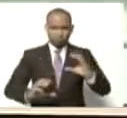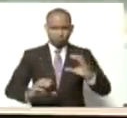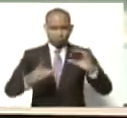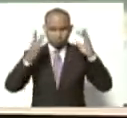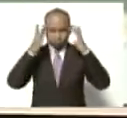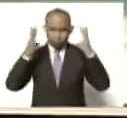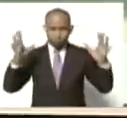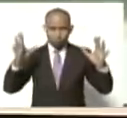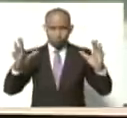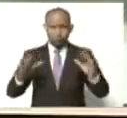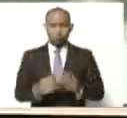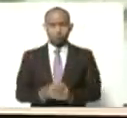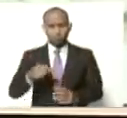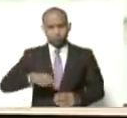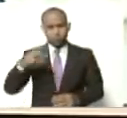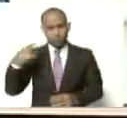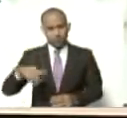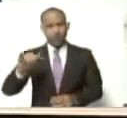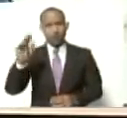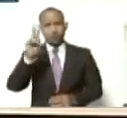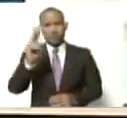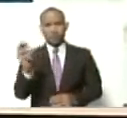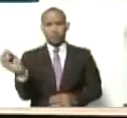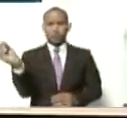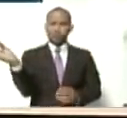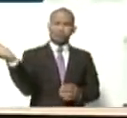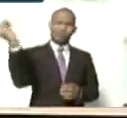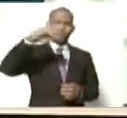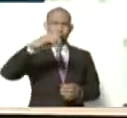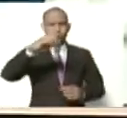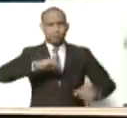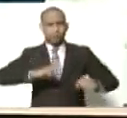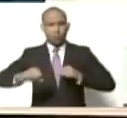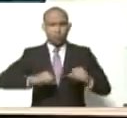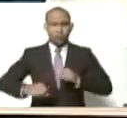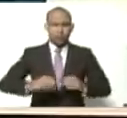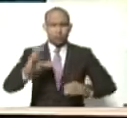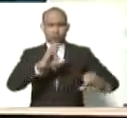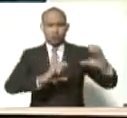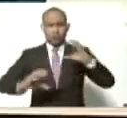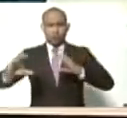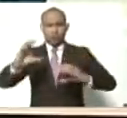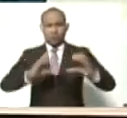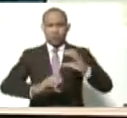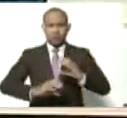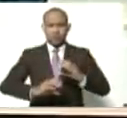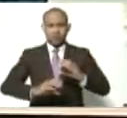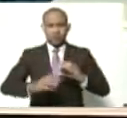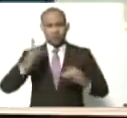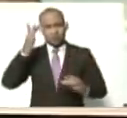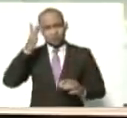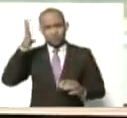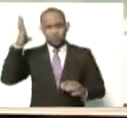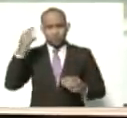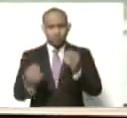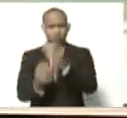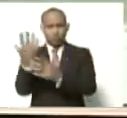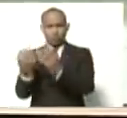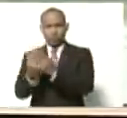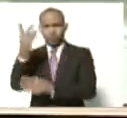que tiene Venezuela. Bueno, sumar un poderoso movimiento de científicos y científicas creadores e